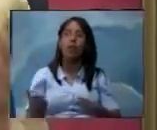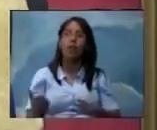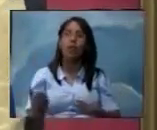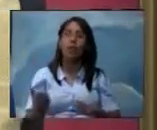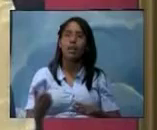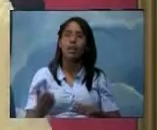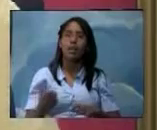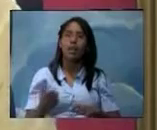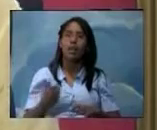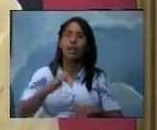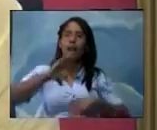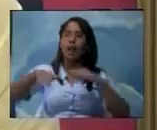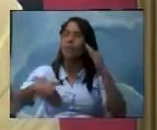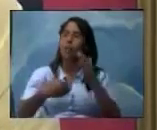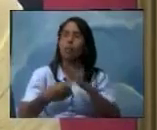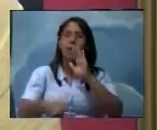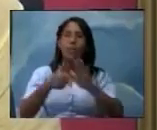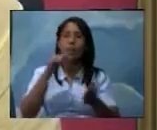Desde lo más valor.